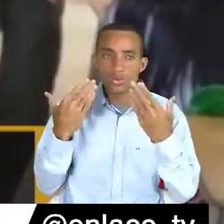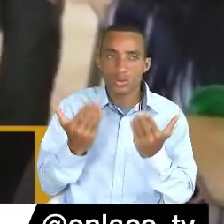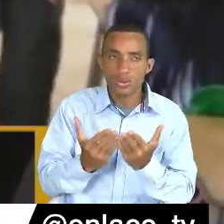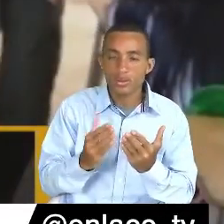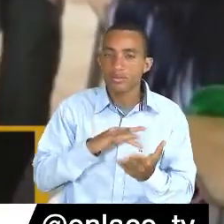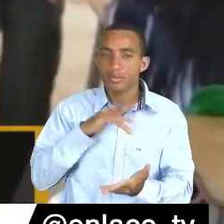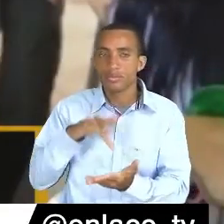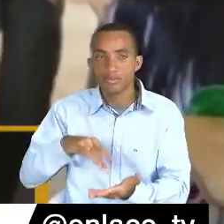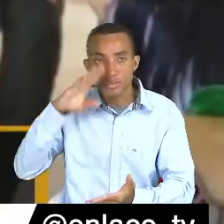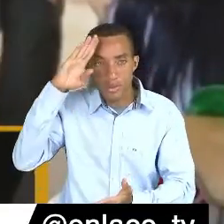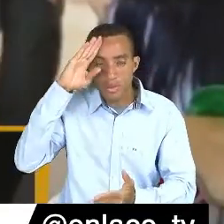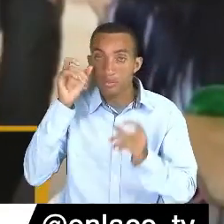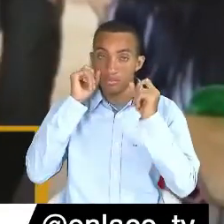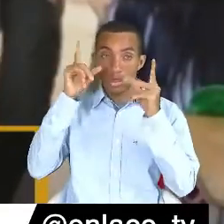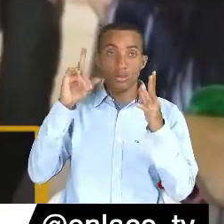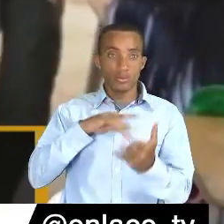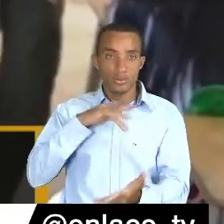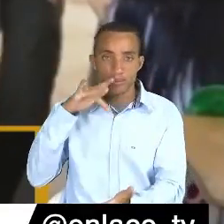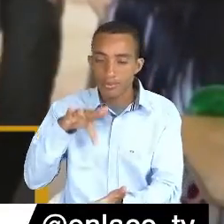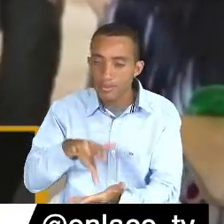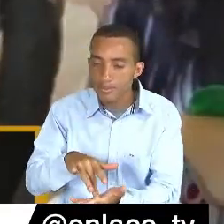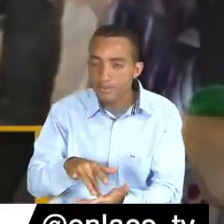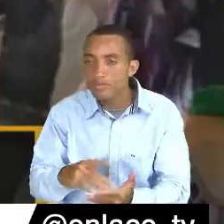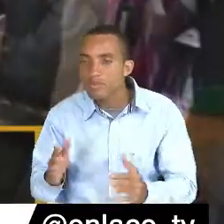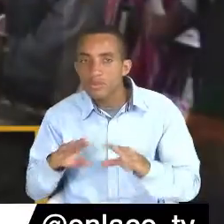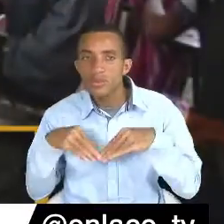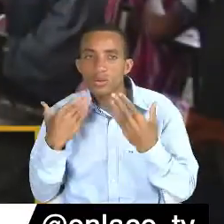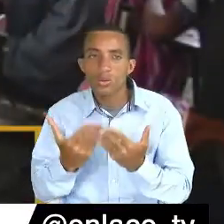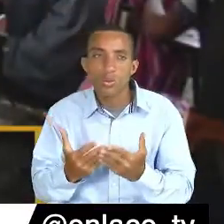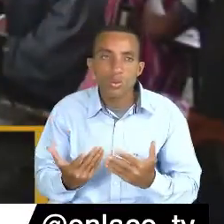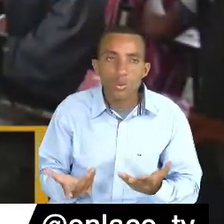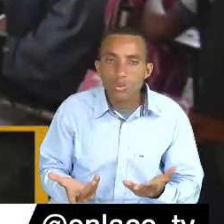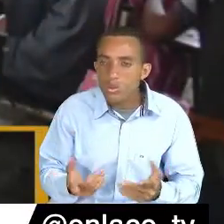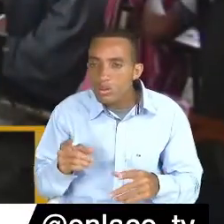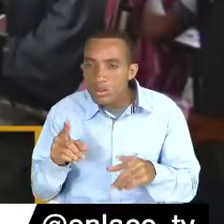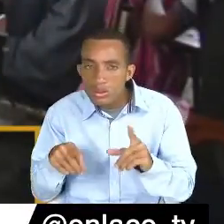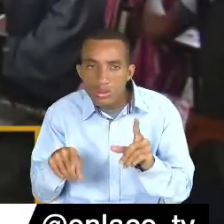llegaron sorpresivamente a las instituciones educativas para descartar que los